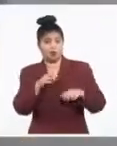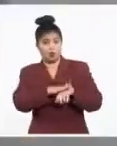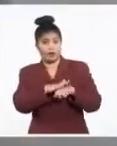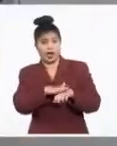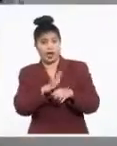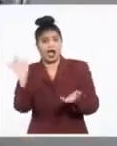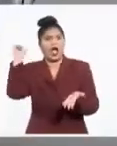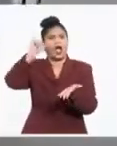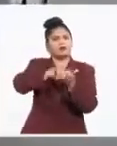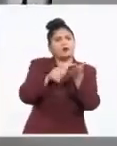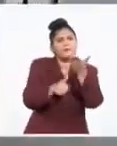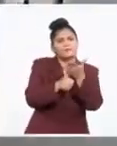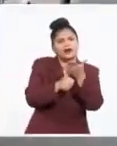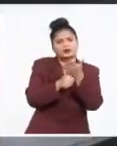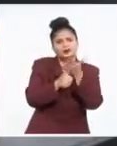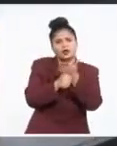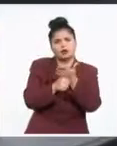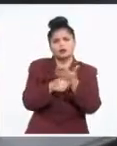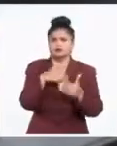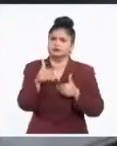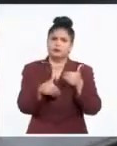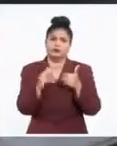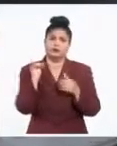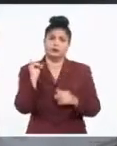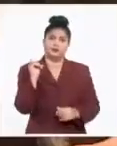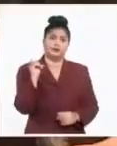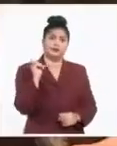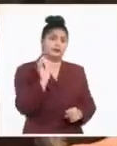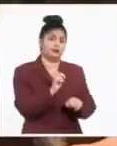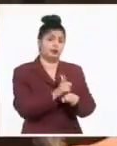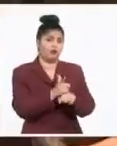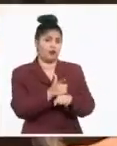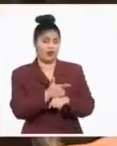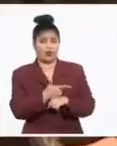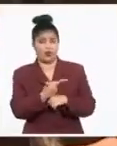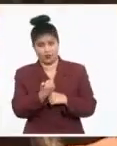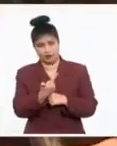viaje se convirtió en un tortuoso trayecto. Fue una odisea, un tremendo viaje esto